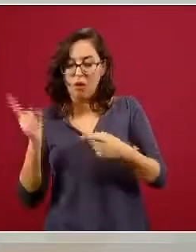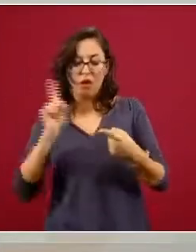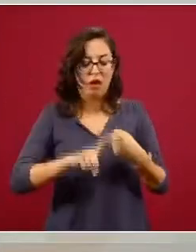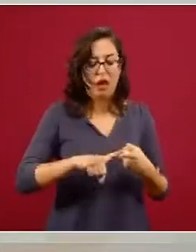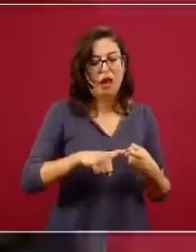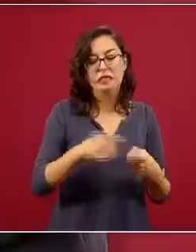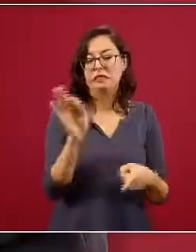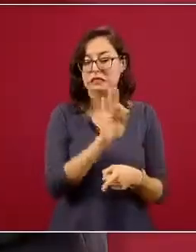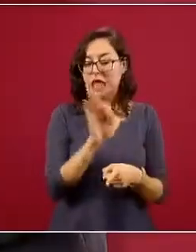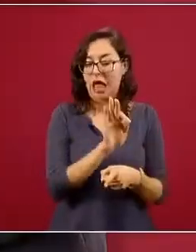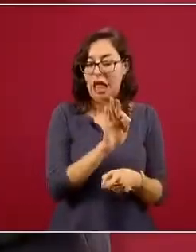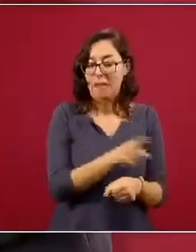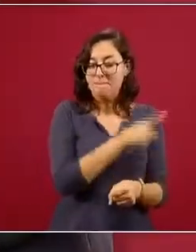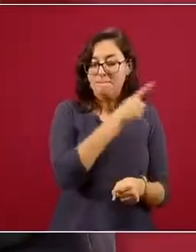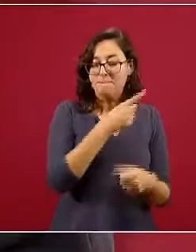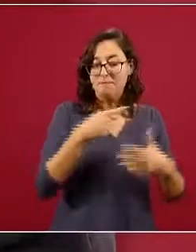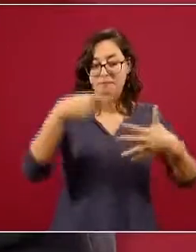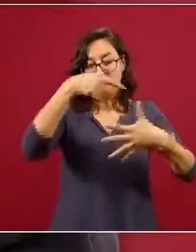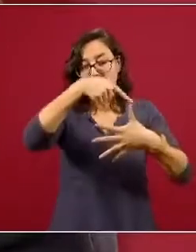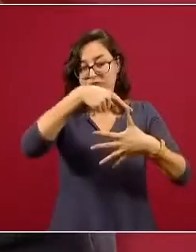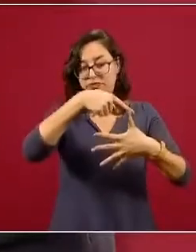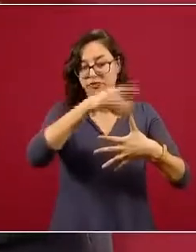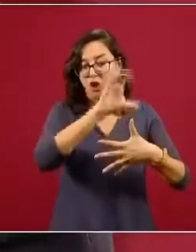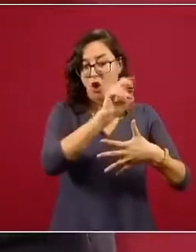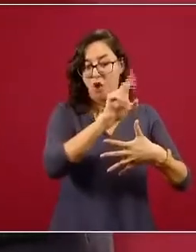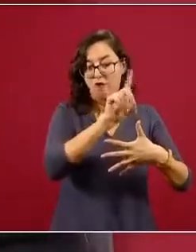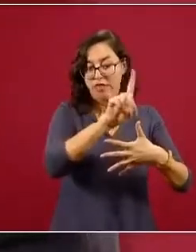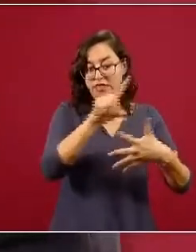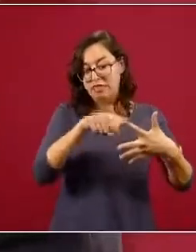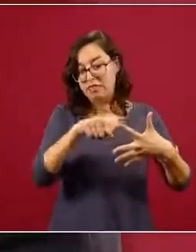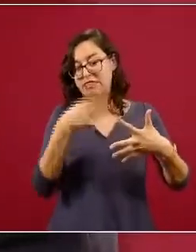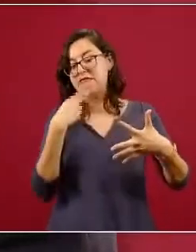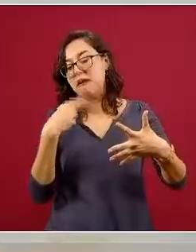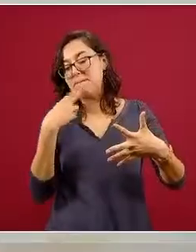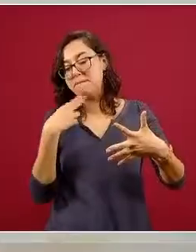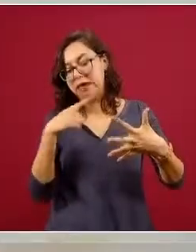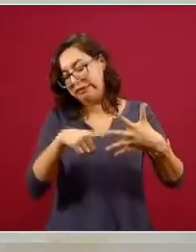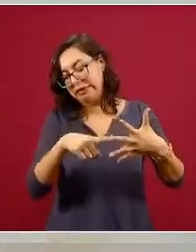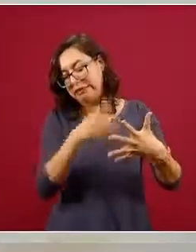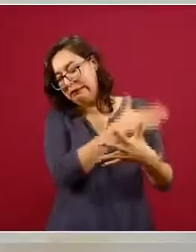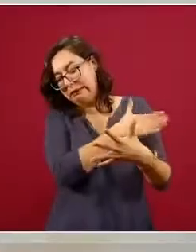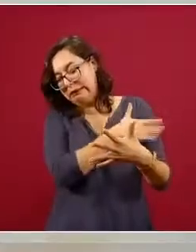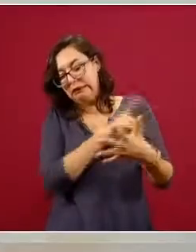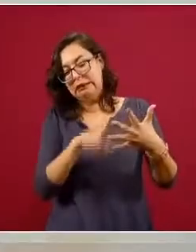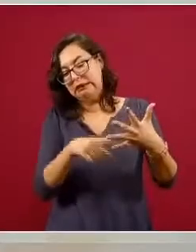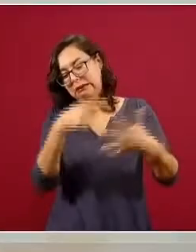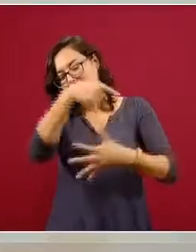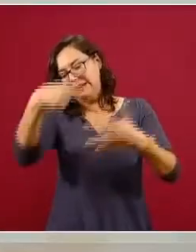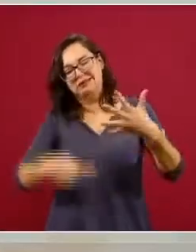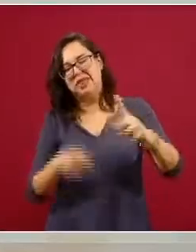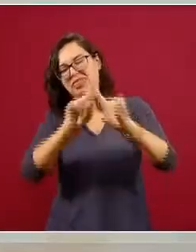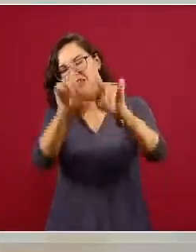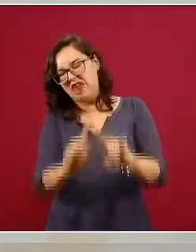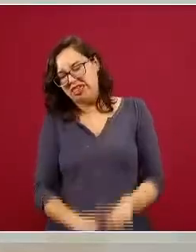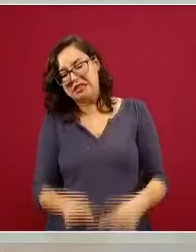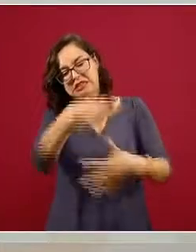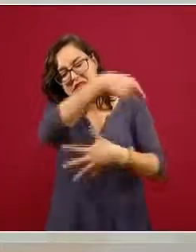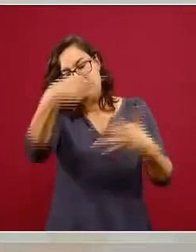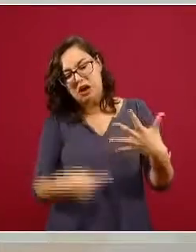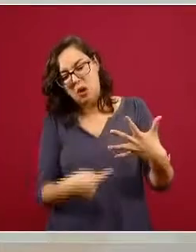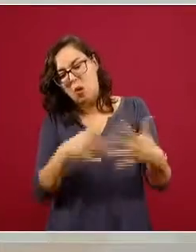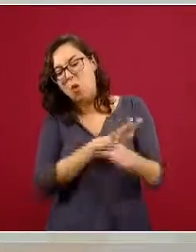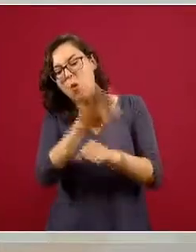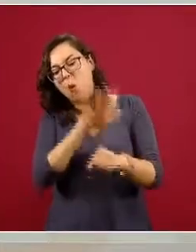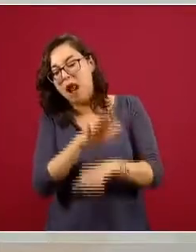secundaria a la causa de abajo, entonces al final se decide cuál es la causa básica de la defunción.